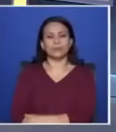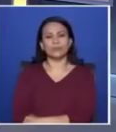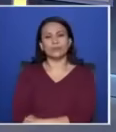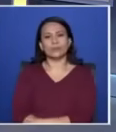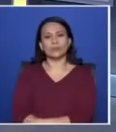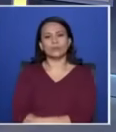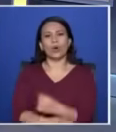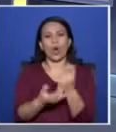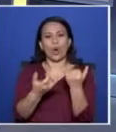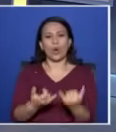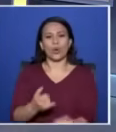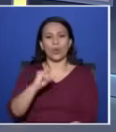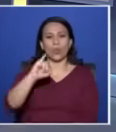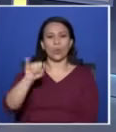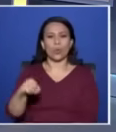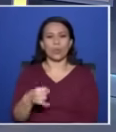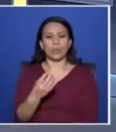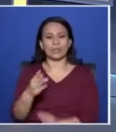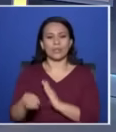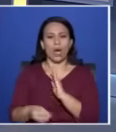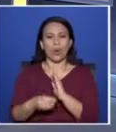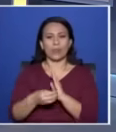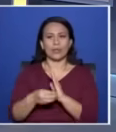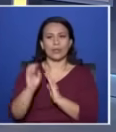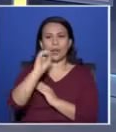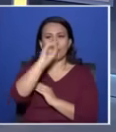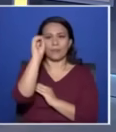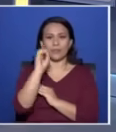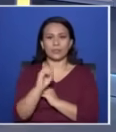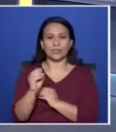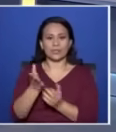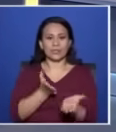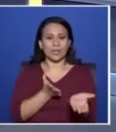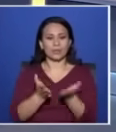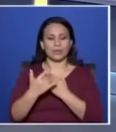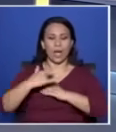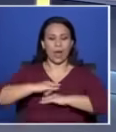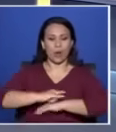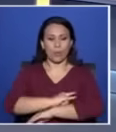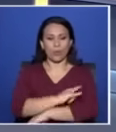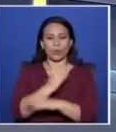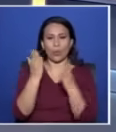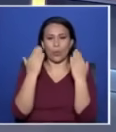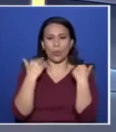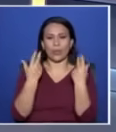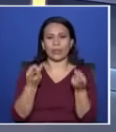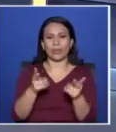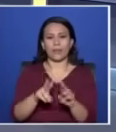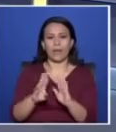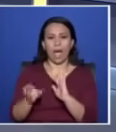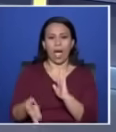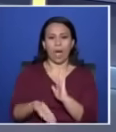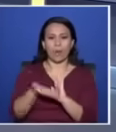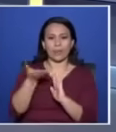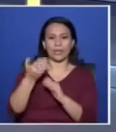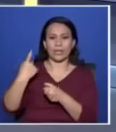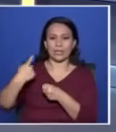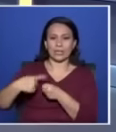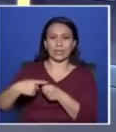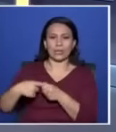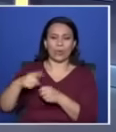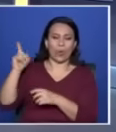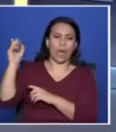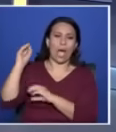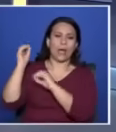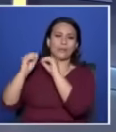Y hoy jueves entra en vigencia el incremento de la tasa de servicio del aeropuerto de Guayaquil. La tarifa también aumentará en Quito, pero será revelada